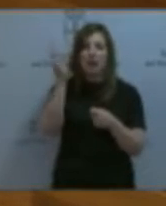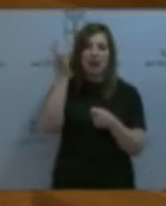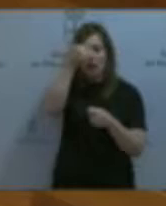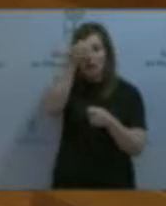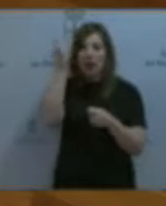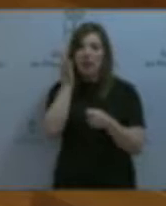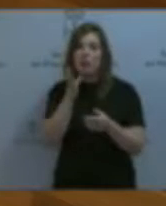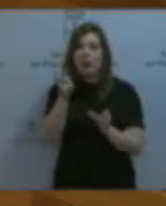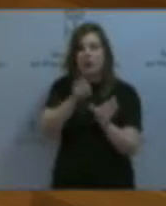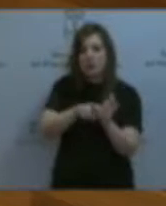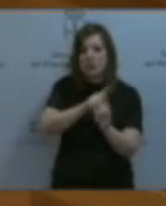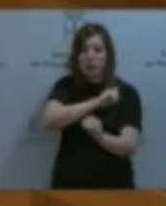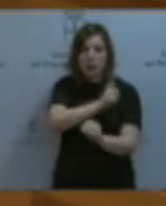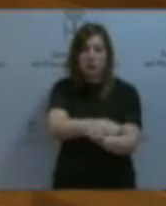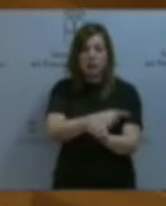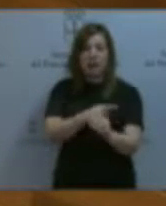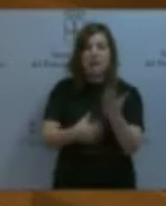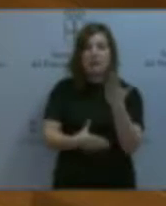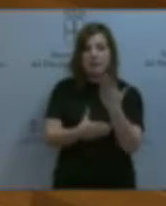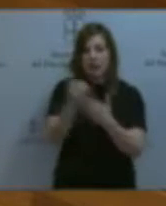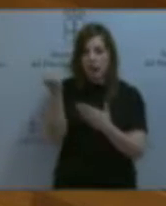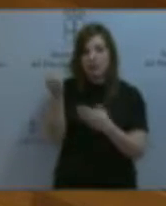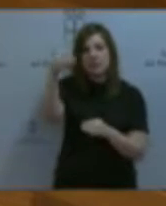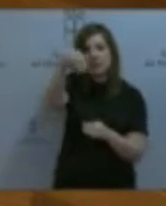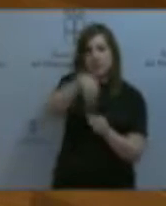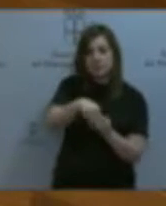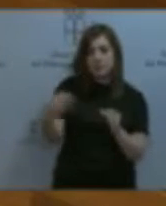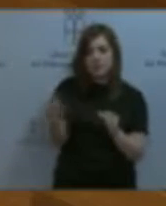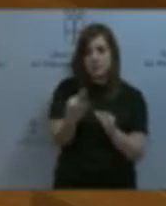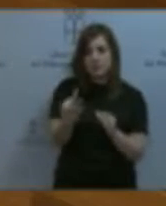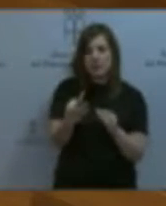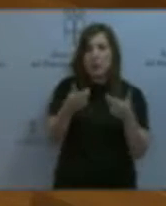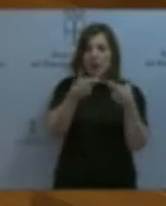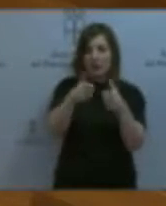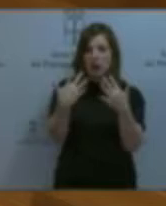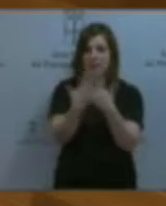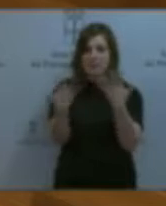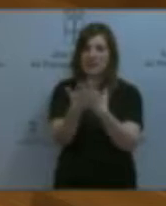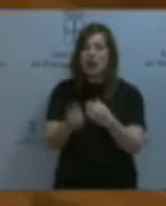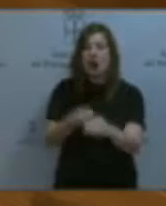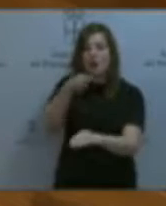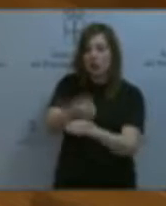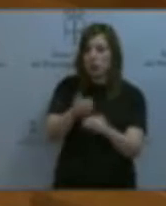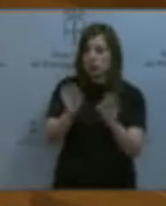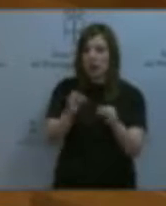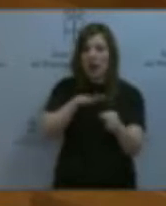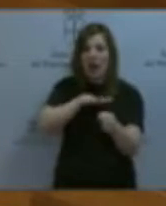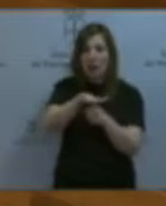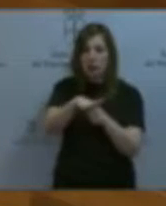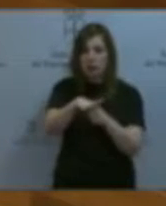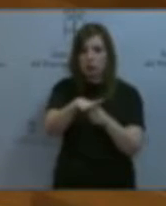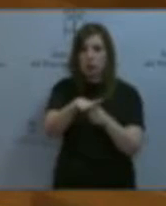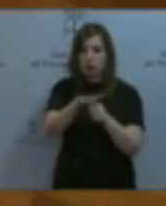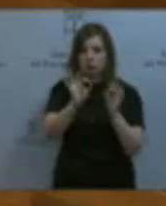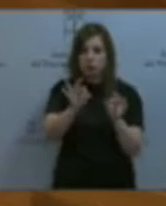participación deportiva de las federaciones, incorporando la categoría mixta obligatoria en el ámbito de la promoción